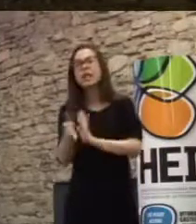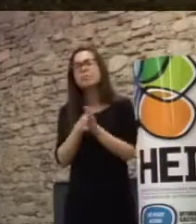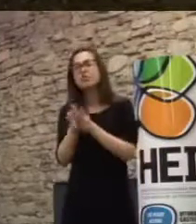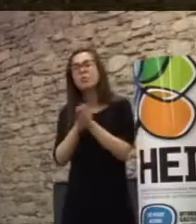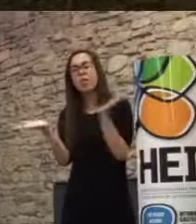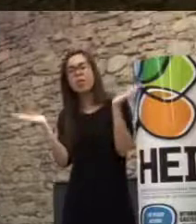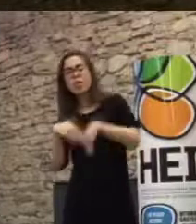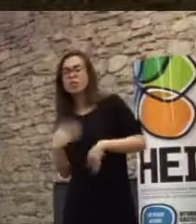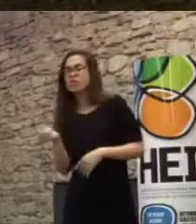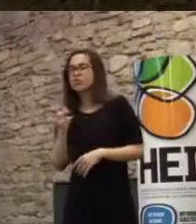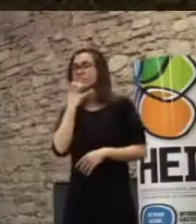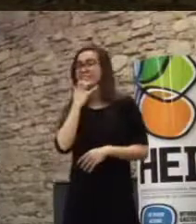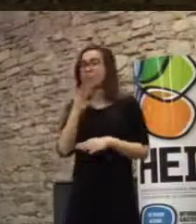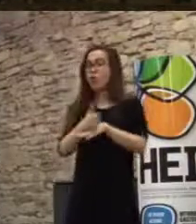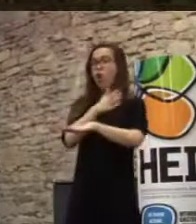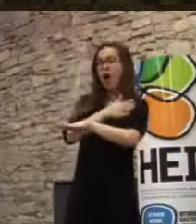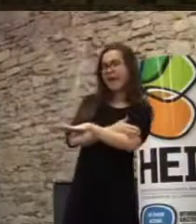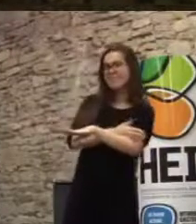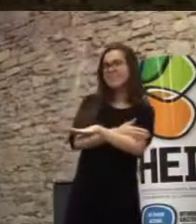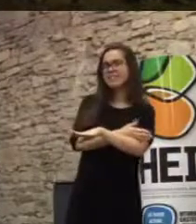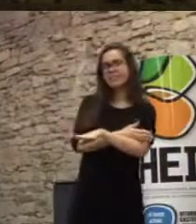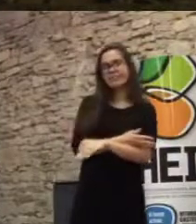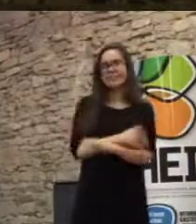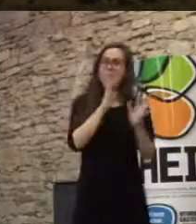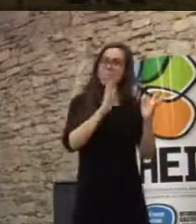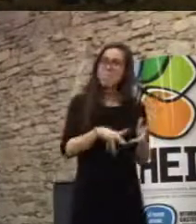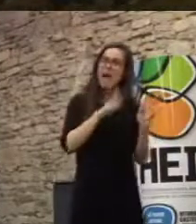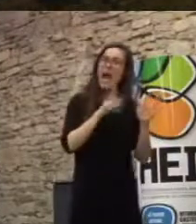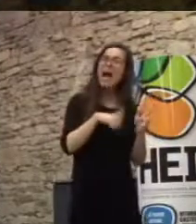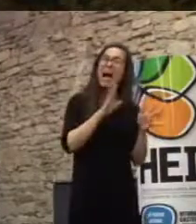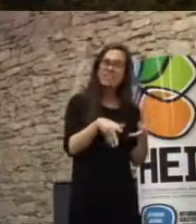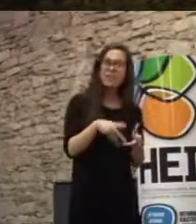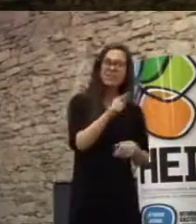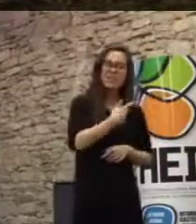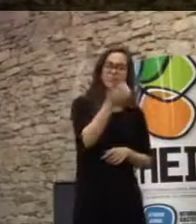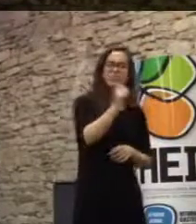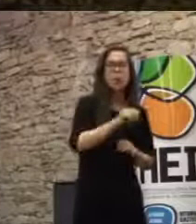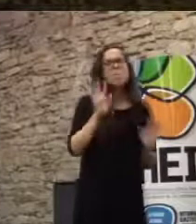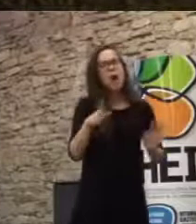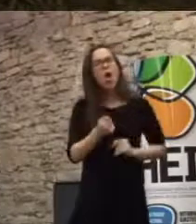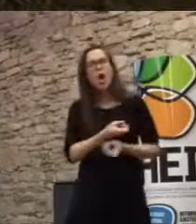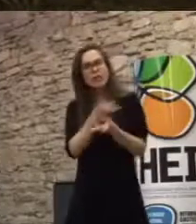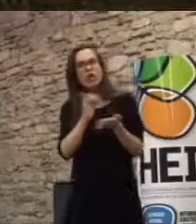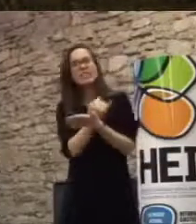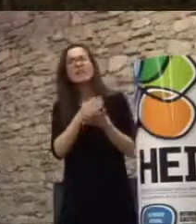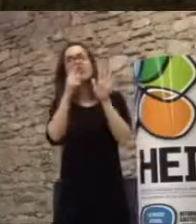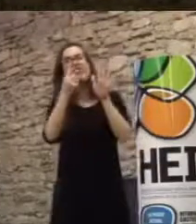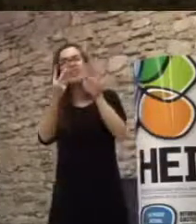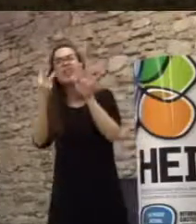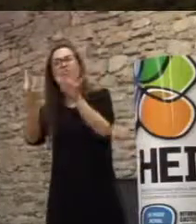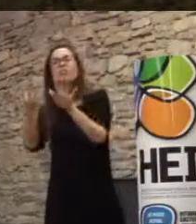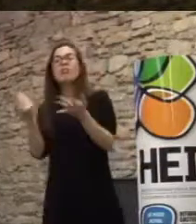negativo por delante y de hombre ha suspendido matemáticas pero ha sacado cinco seis siete y ocho está bien